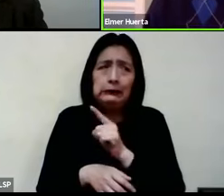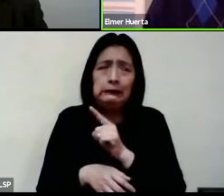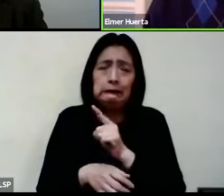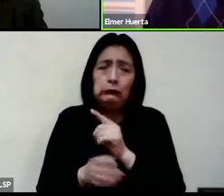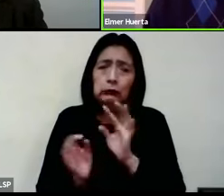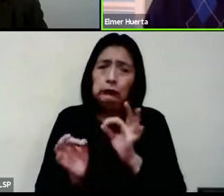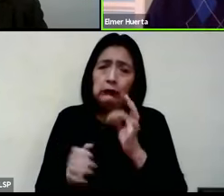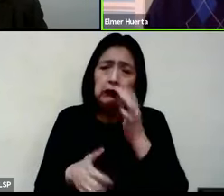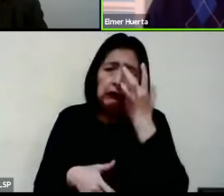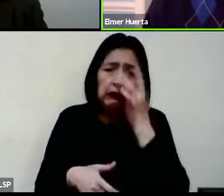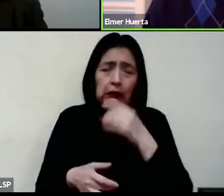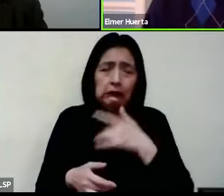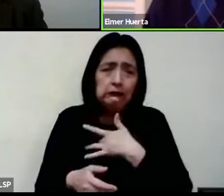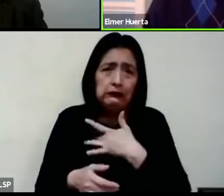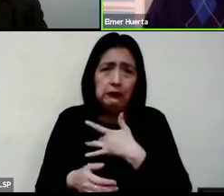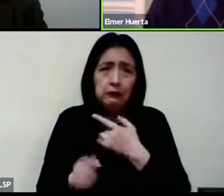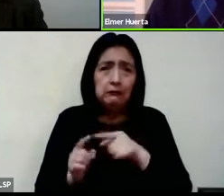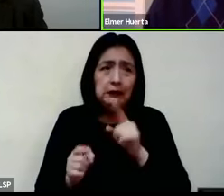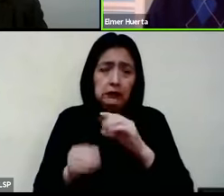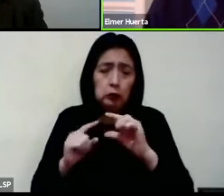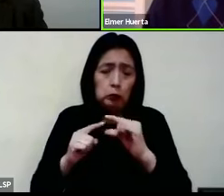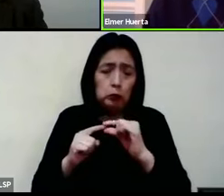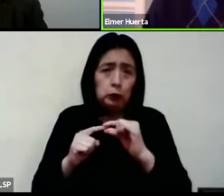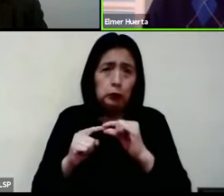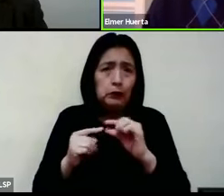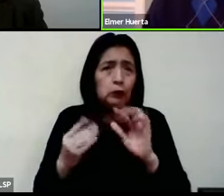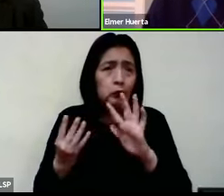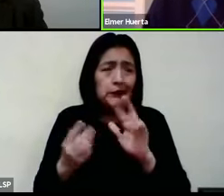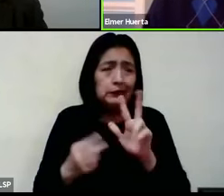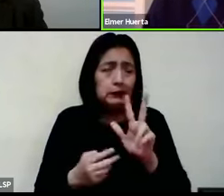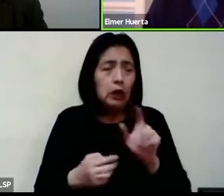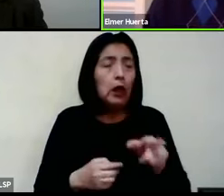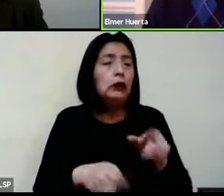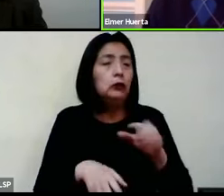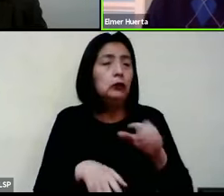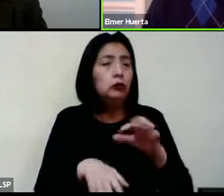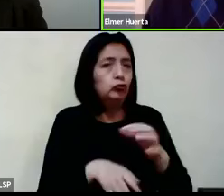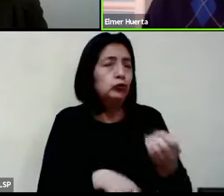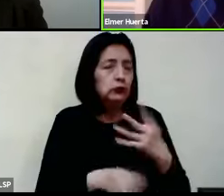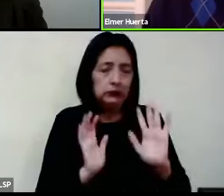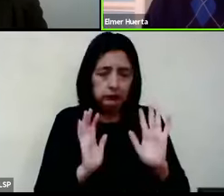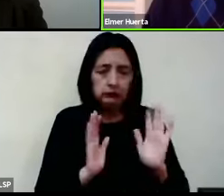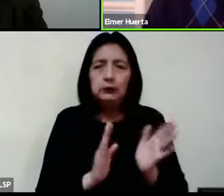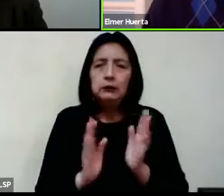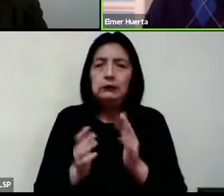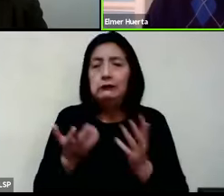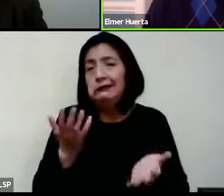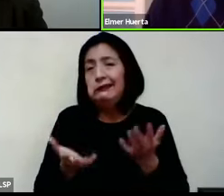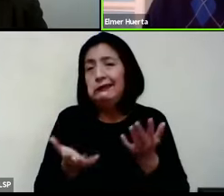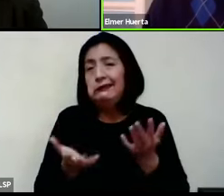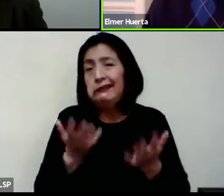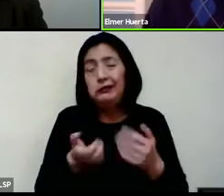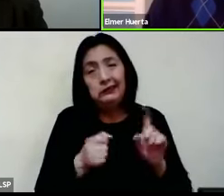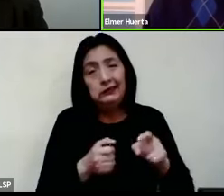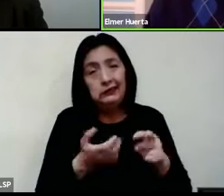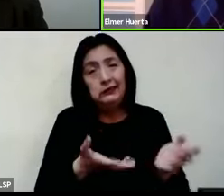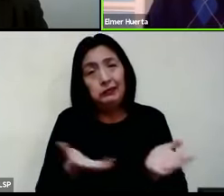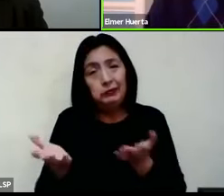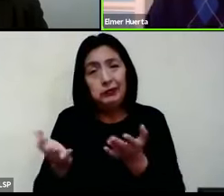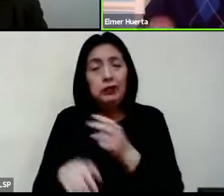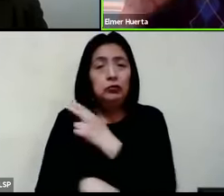enfermo, pero ya está con 93. El doctor va a decir, muy bien, preparemos que de repente lo vamos a tener que